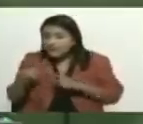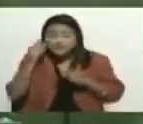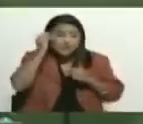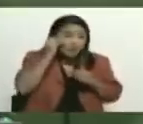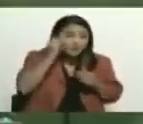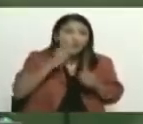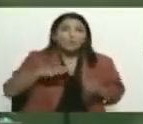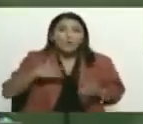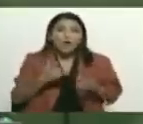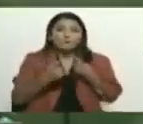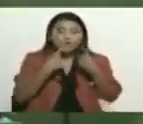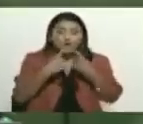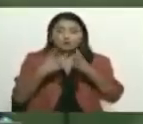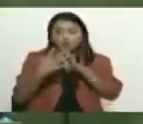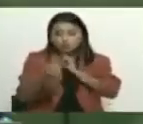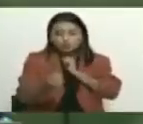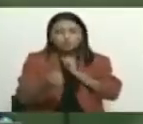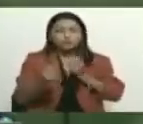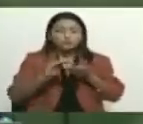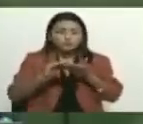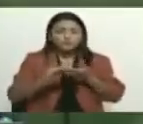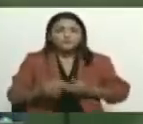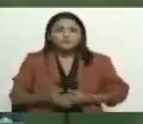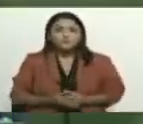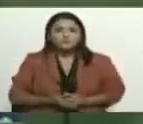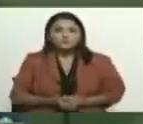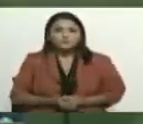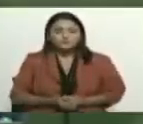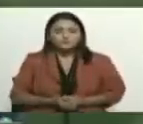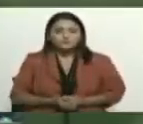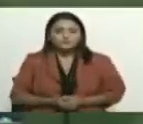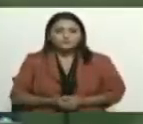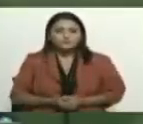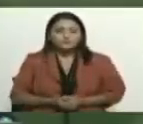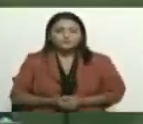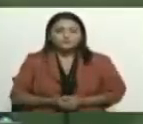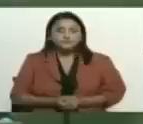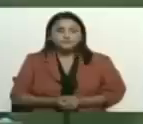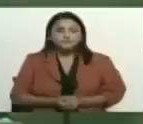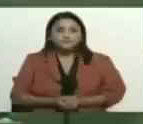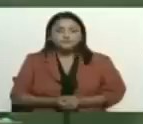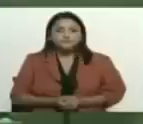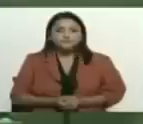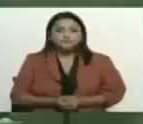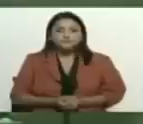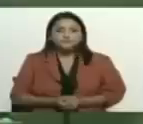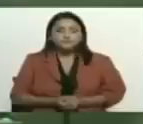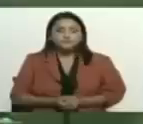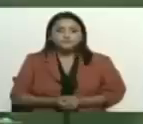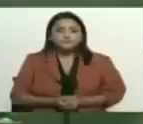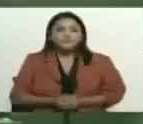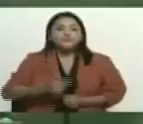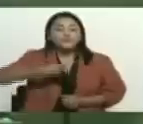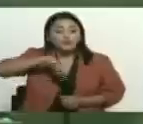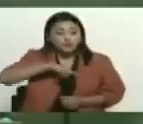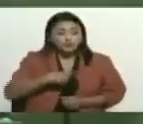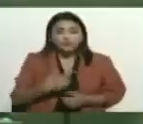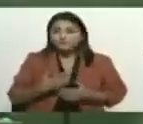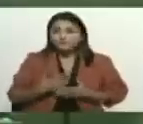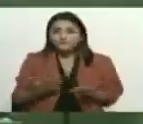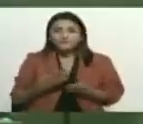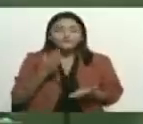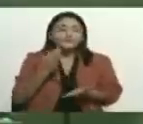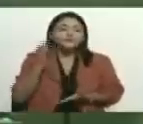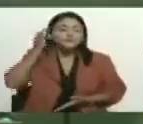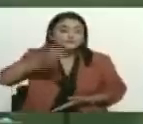y que son propias del robusto sistema democrático venezolano. Hemos sido, somos y seremos siempre